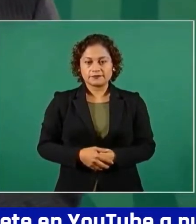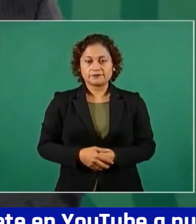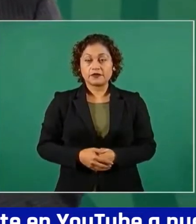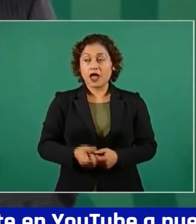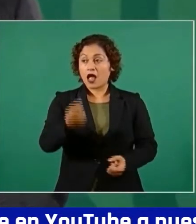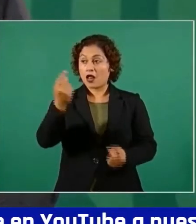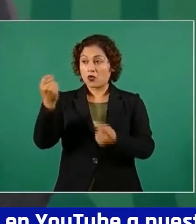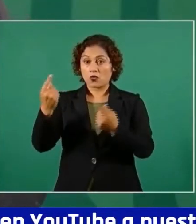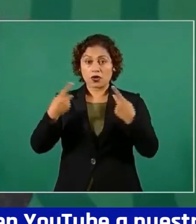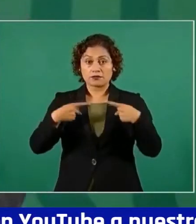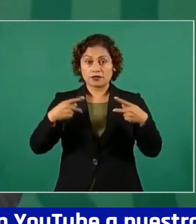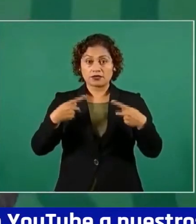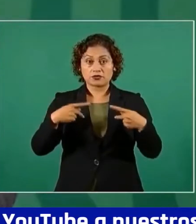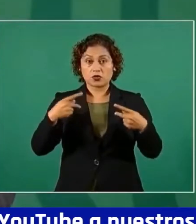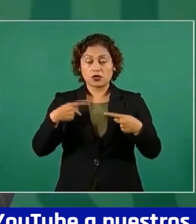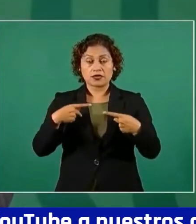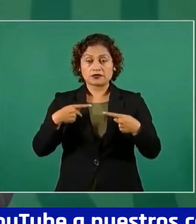antidemócratas